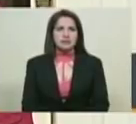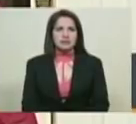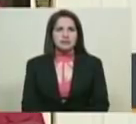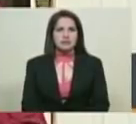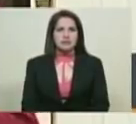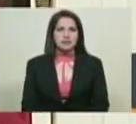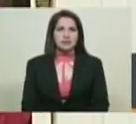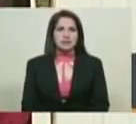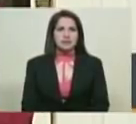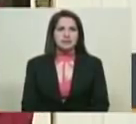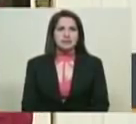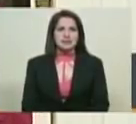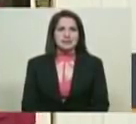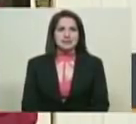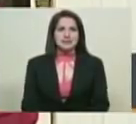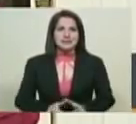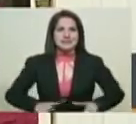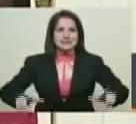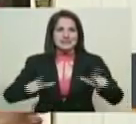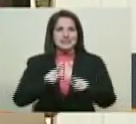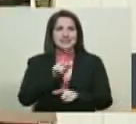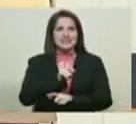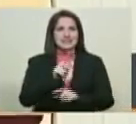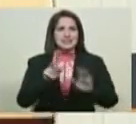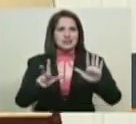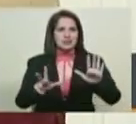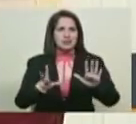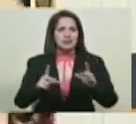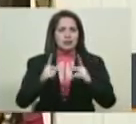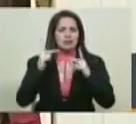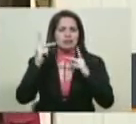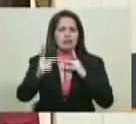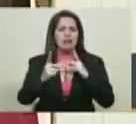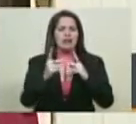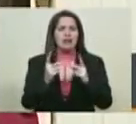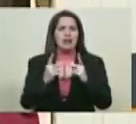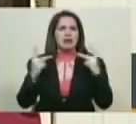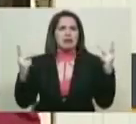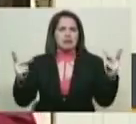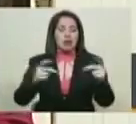18.000 hectáreas al movimiento campesino, perdón,